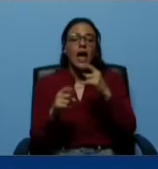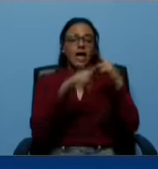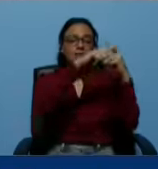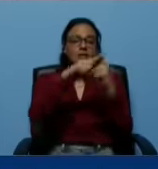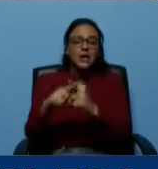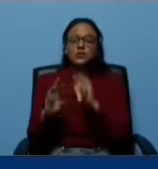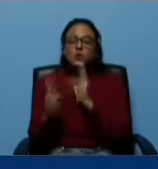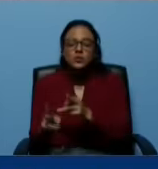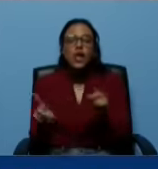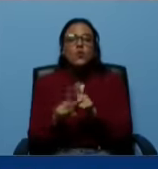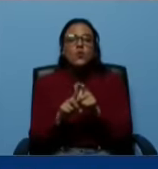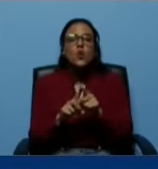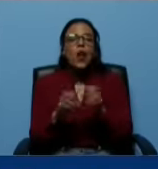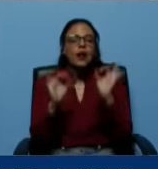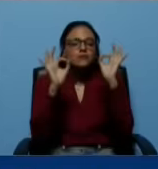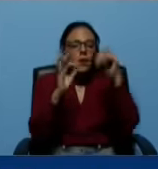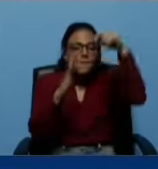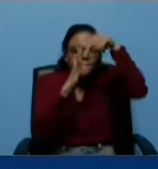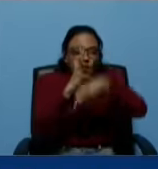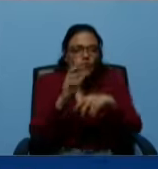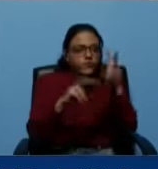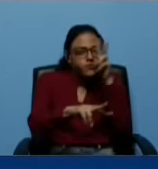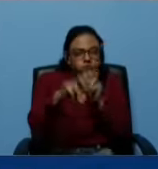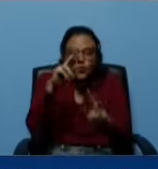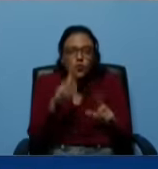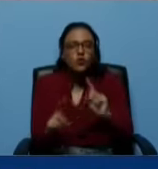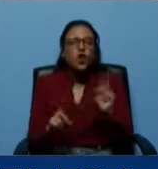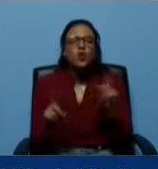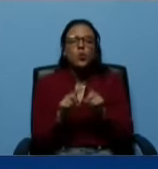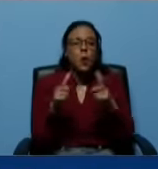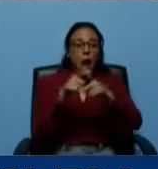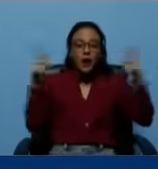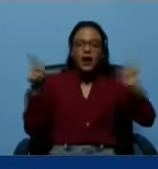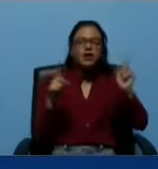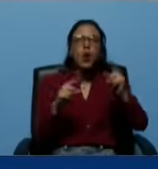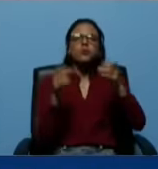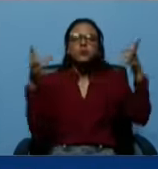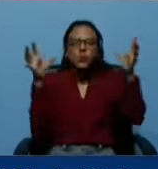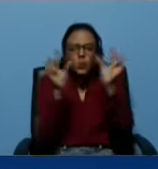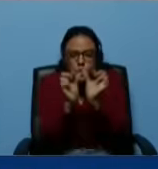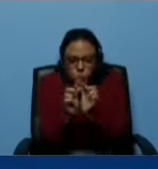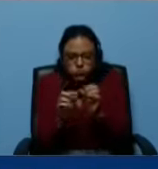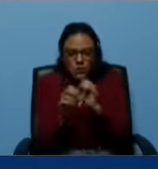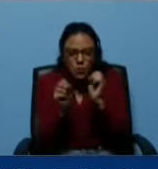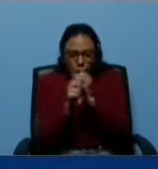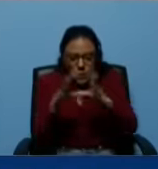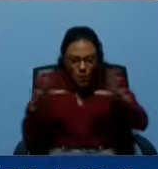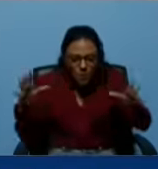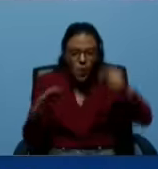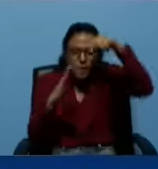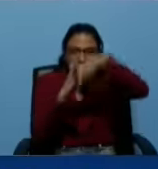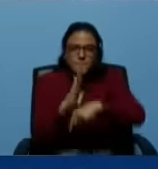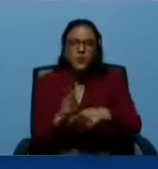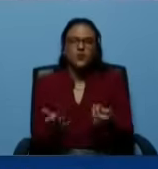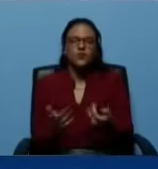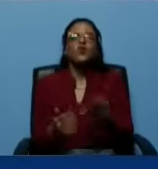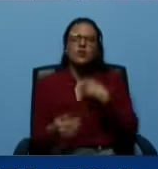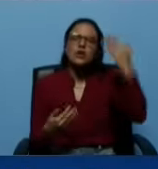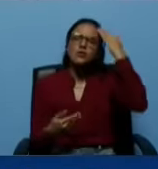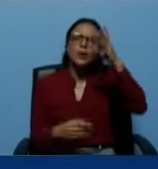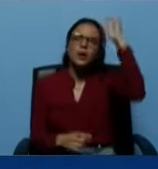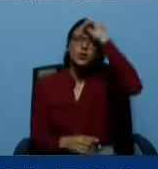centro, mesa, y también que la verificación de este proceso sea por expertos independientes. Quería conocer sus impresiones.